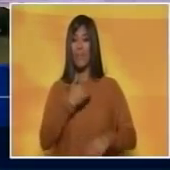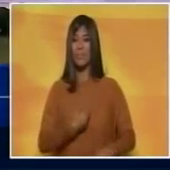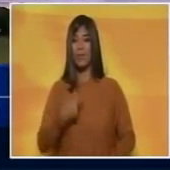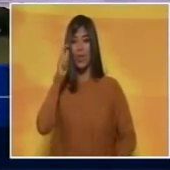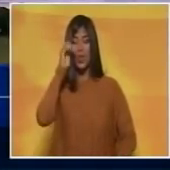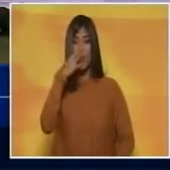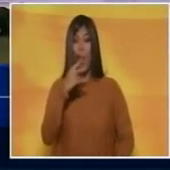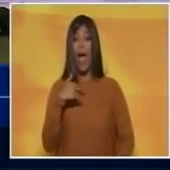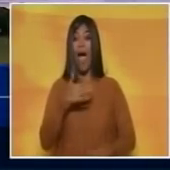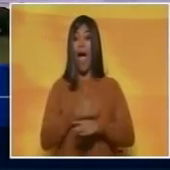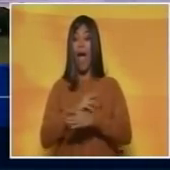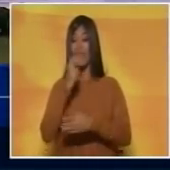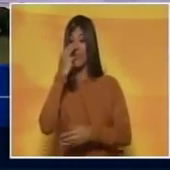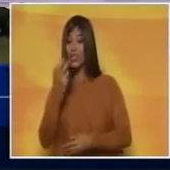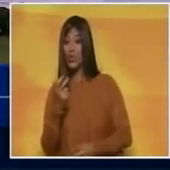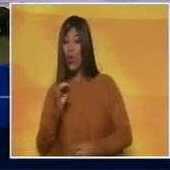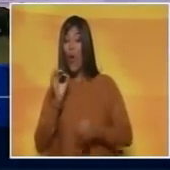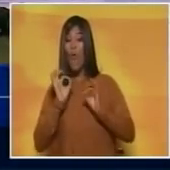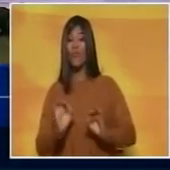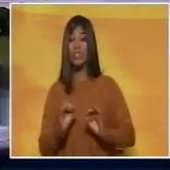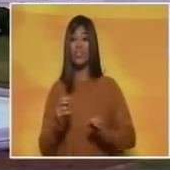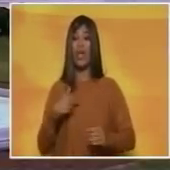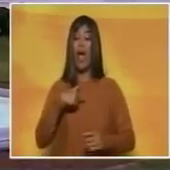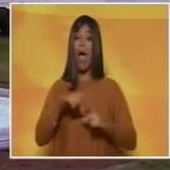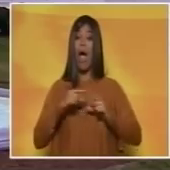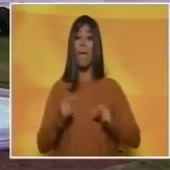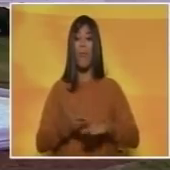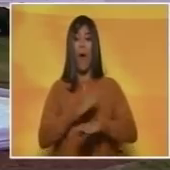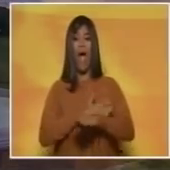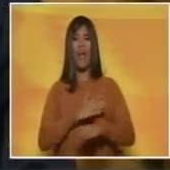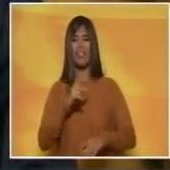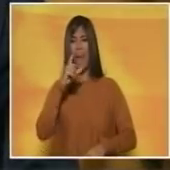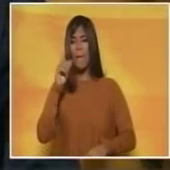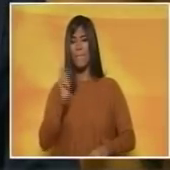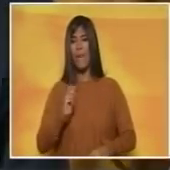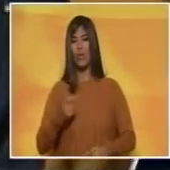Trump cuando visitó oficialmente Japón a fines de mayo pasado.